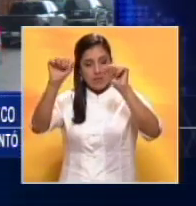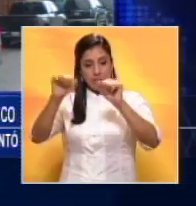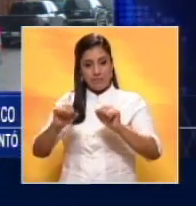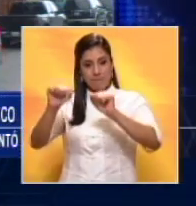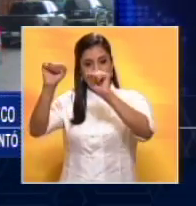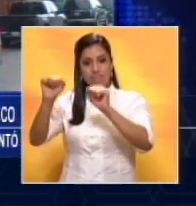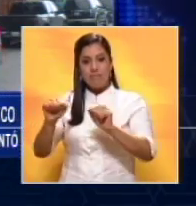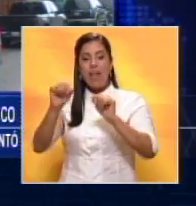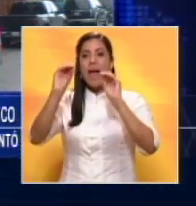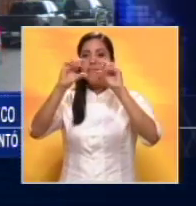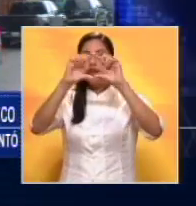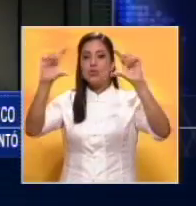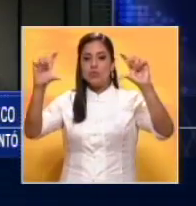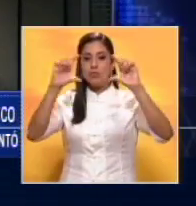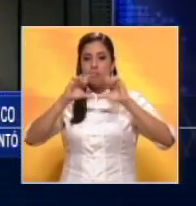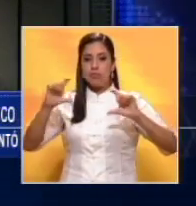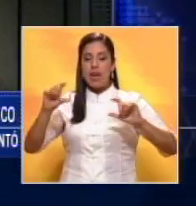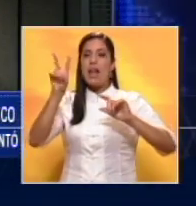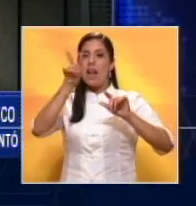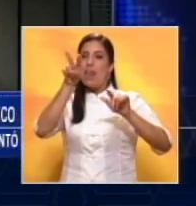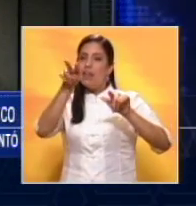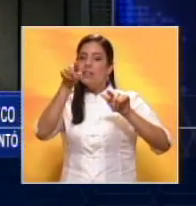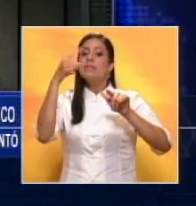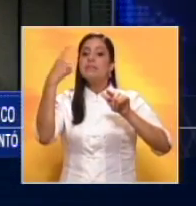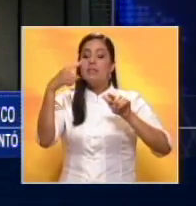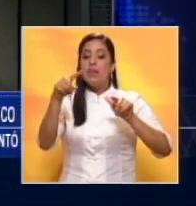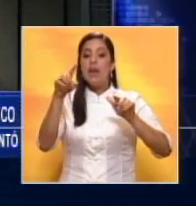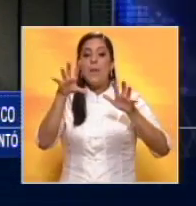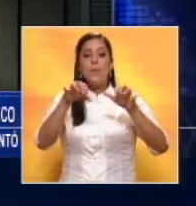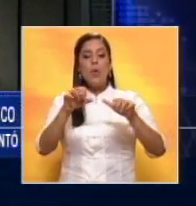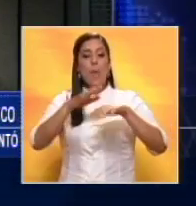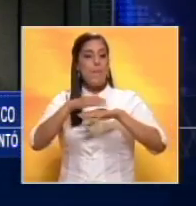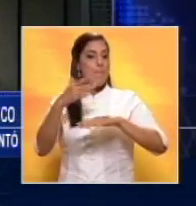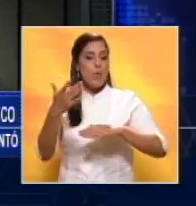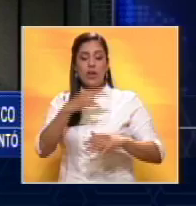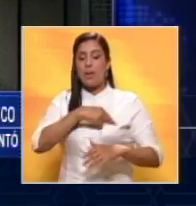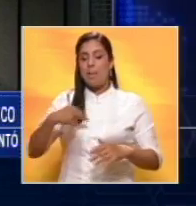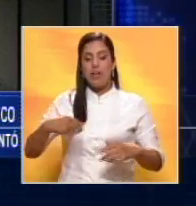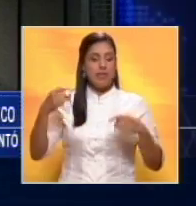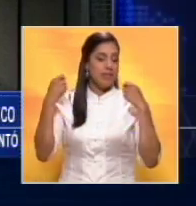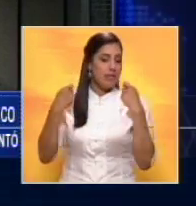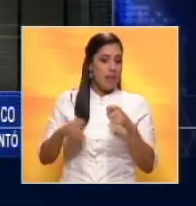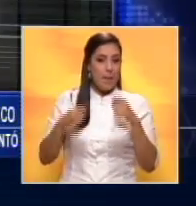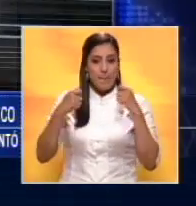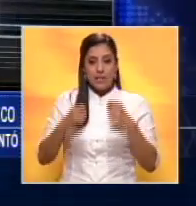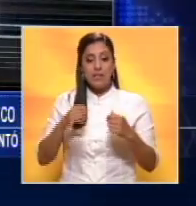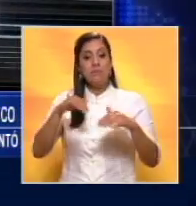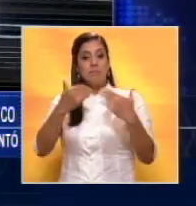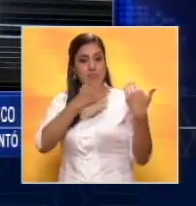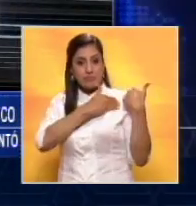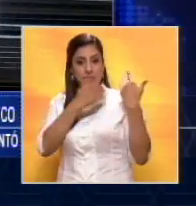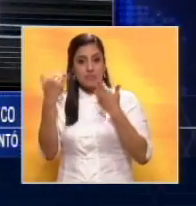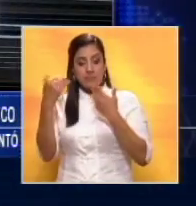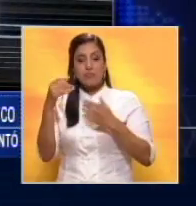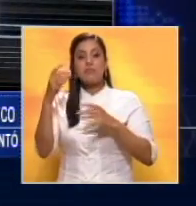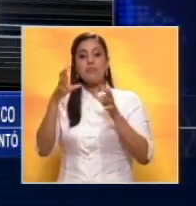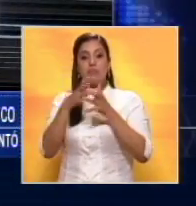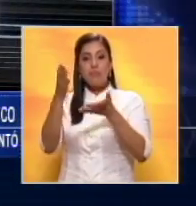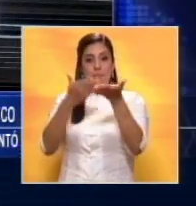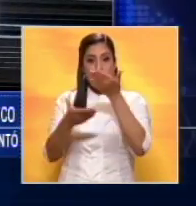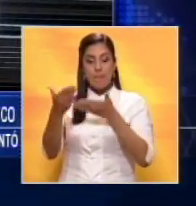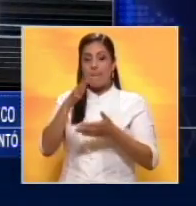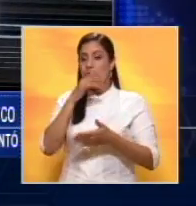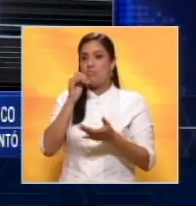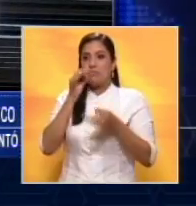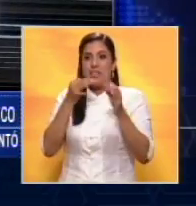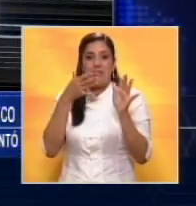María avisos donde se puede leer que han tomado la medida por la inseguridad. Representantes de la Cámara de Comercio hasta ahora no